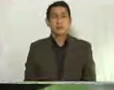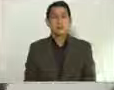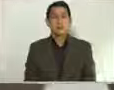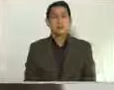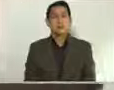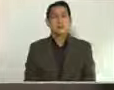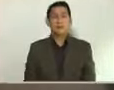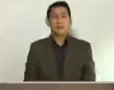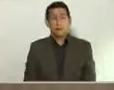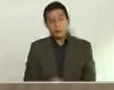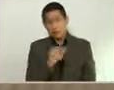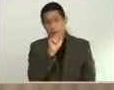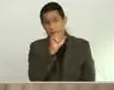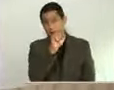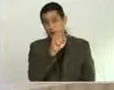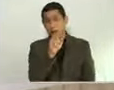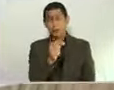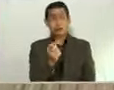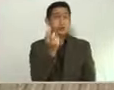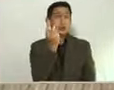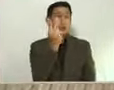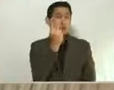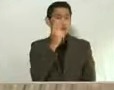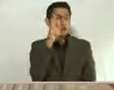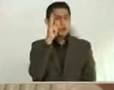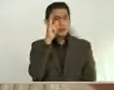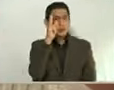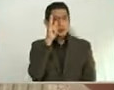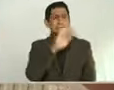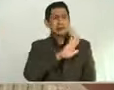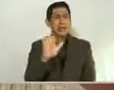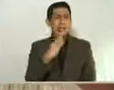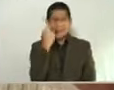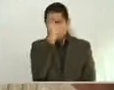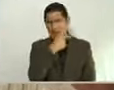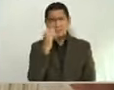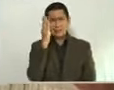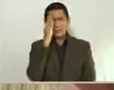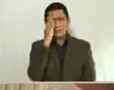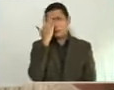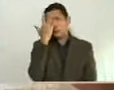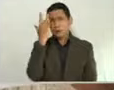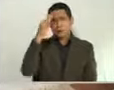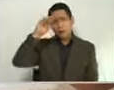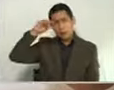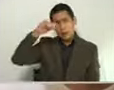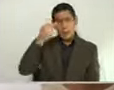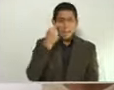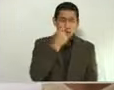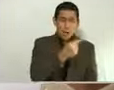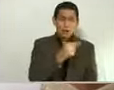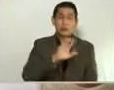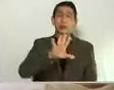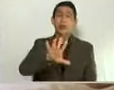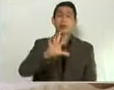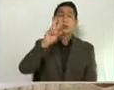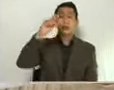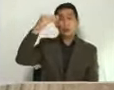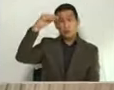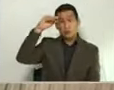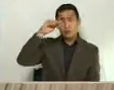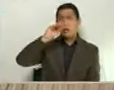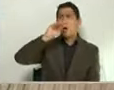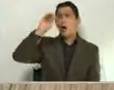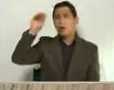aquí están las fotos de los dos delincuentes que están ahí. Ahí están totalmente las fotos, ¿no? Y ya se las dimos a los encargados de la seguridad, que es la